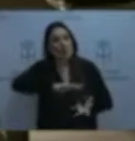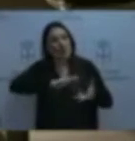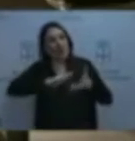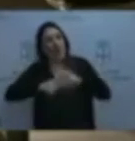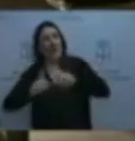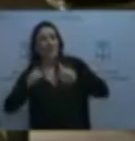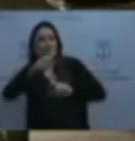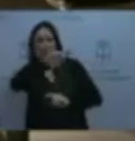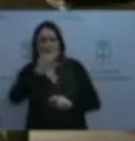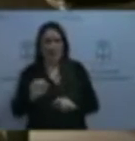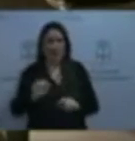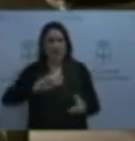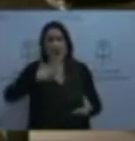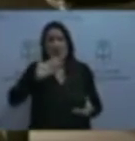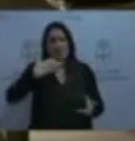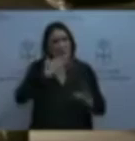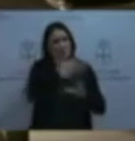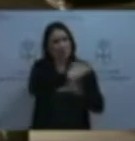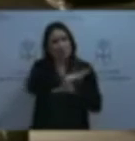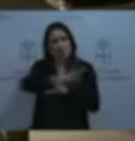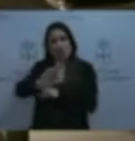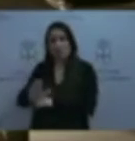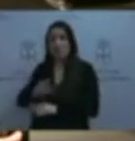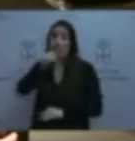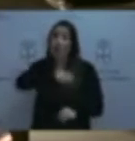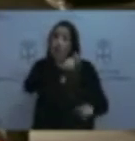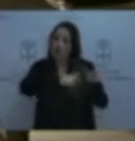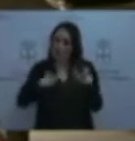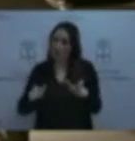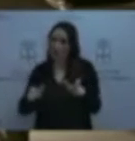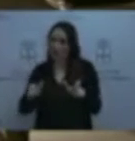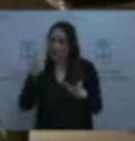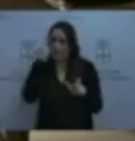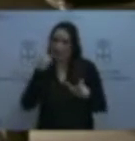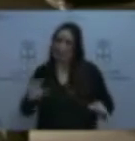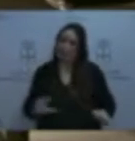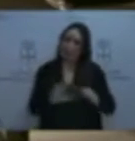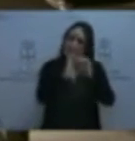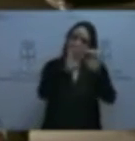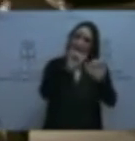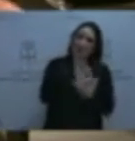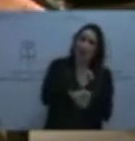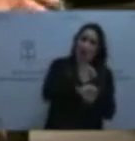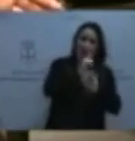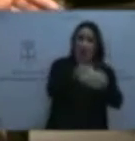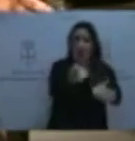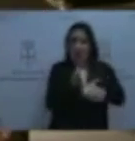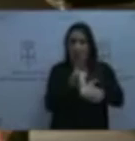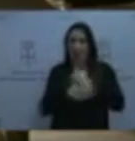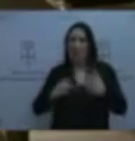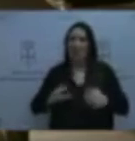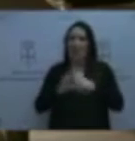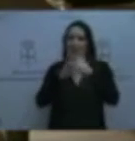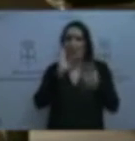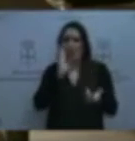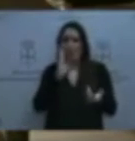ejemplos. Afortunadamente, hoy la gente ya conecta lo que es el paro y la precariedad con esas cifras de corrupción. Insisto, la cruz del